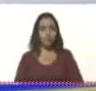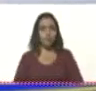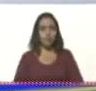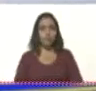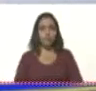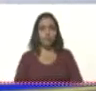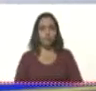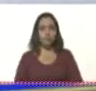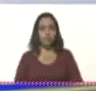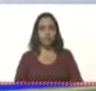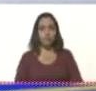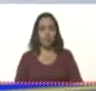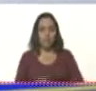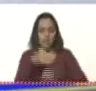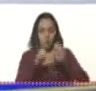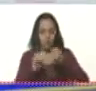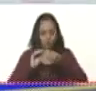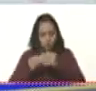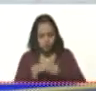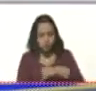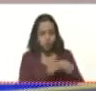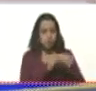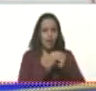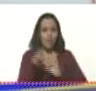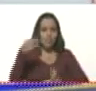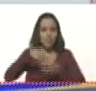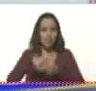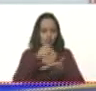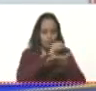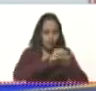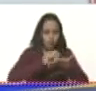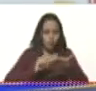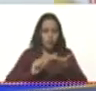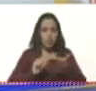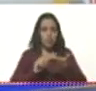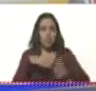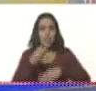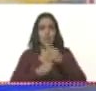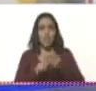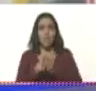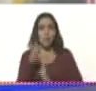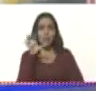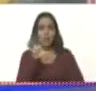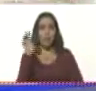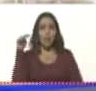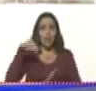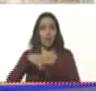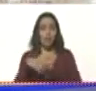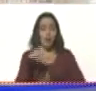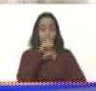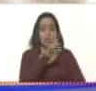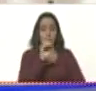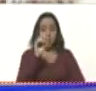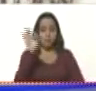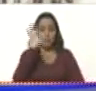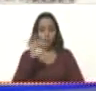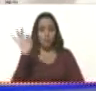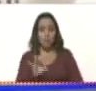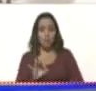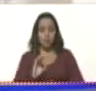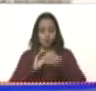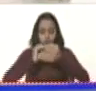Bueno, revisando, por supuesto, dentro de esta cartografía que declaramos el Estado Aragua, 100%